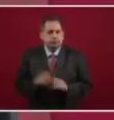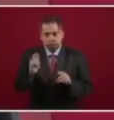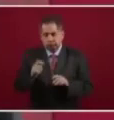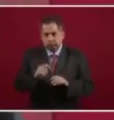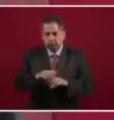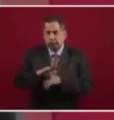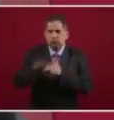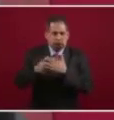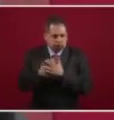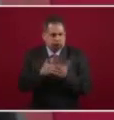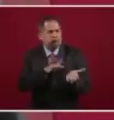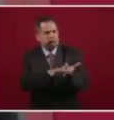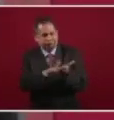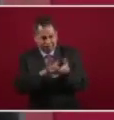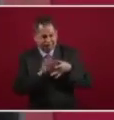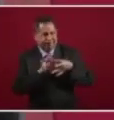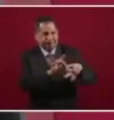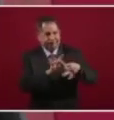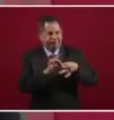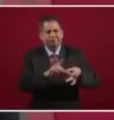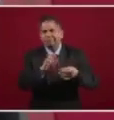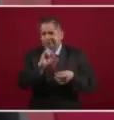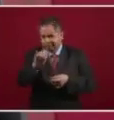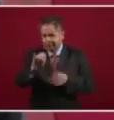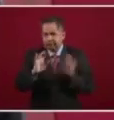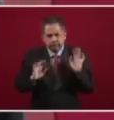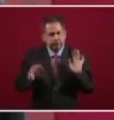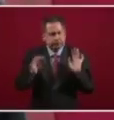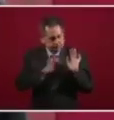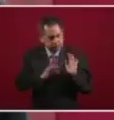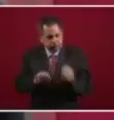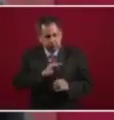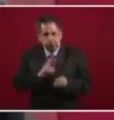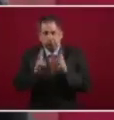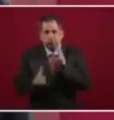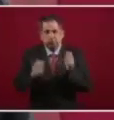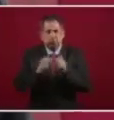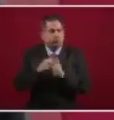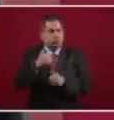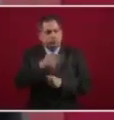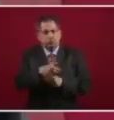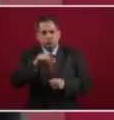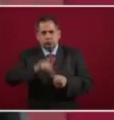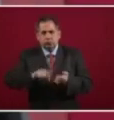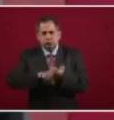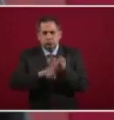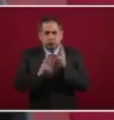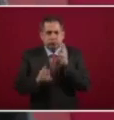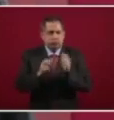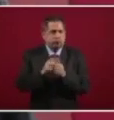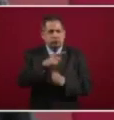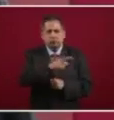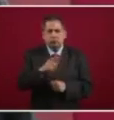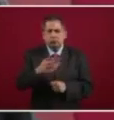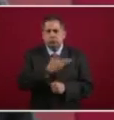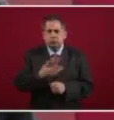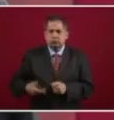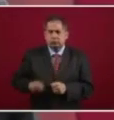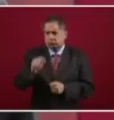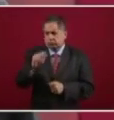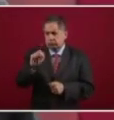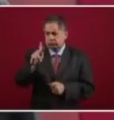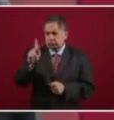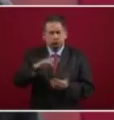Toda la cooperación que sea necesaria, eso es lo que voy a hablarle, lo que voy a decirle ahora al presidente Trump,